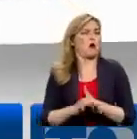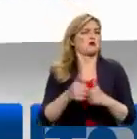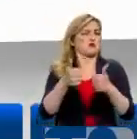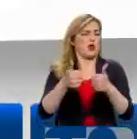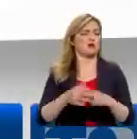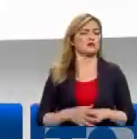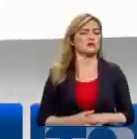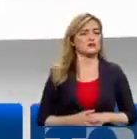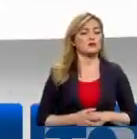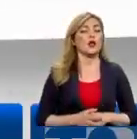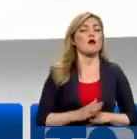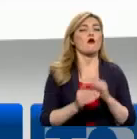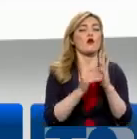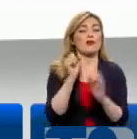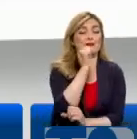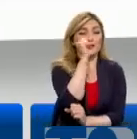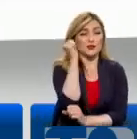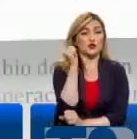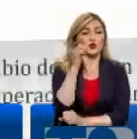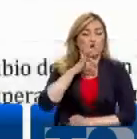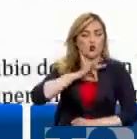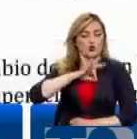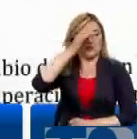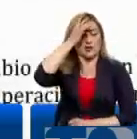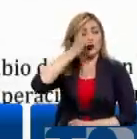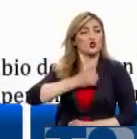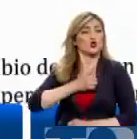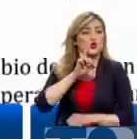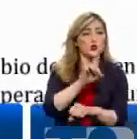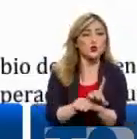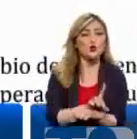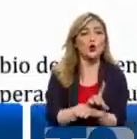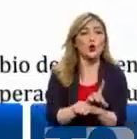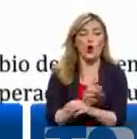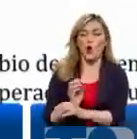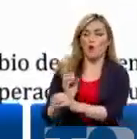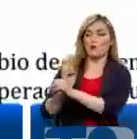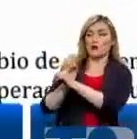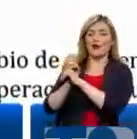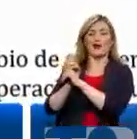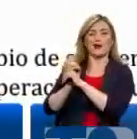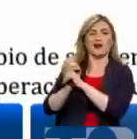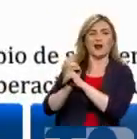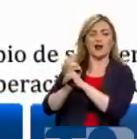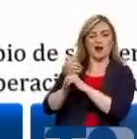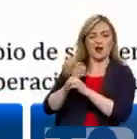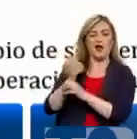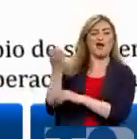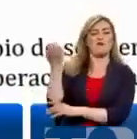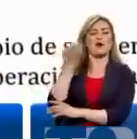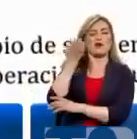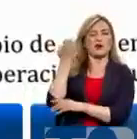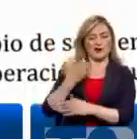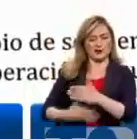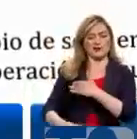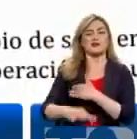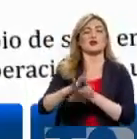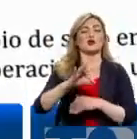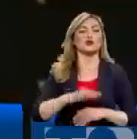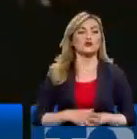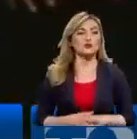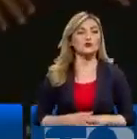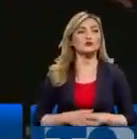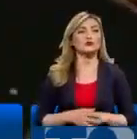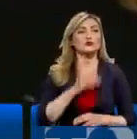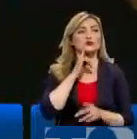además que se afecta el derecho a la objeción de conciencia de los médicos al obligarlos a intervenir en casos de emergencia obstétrica. Por